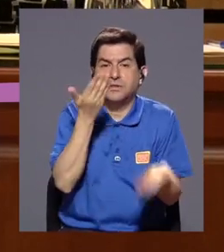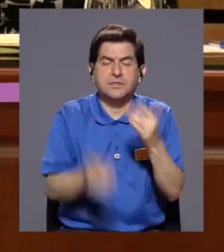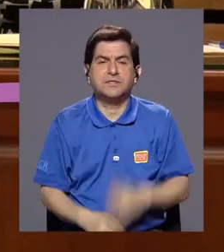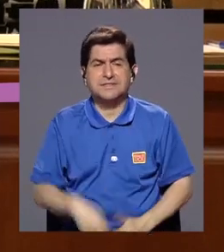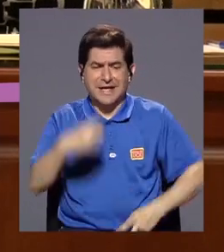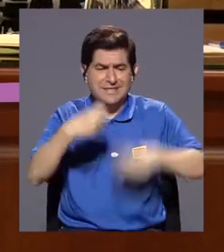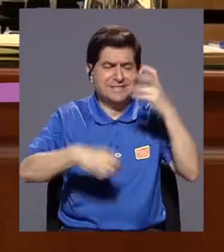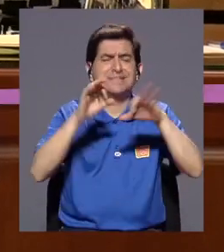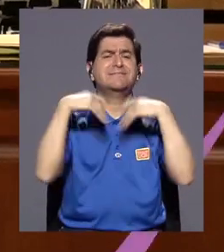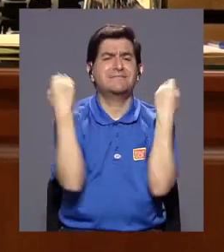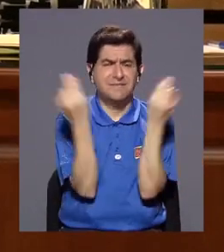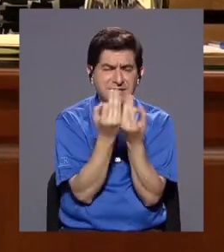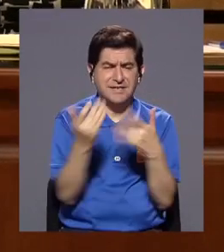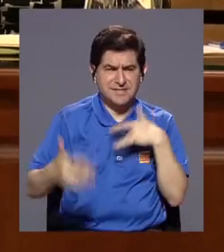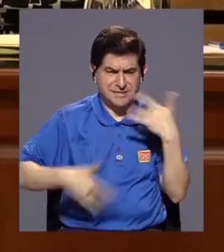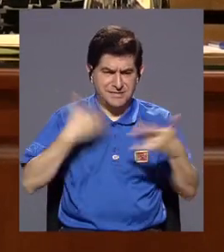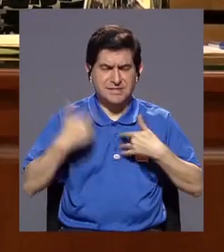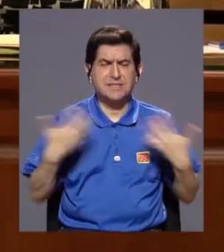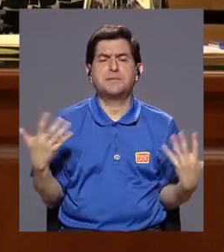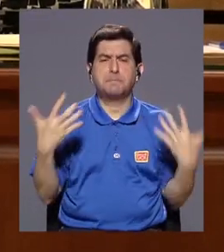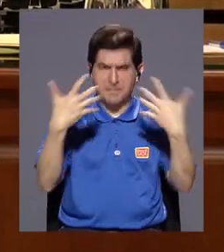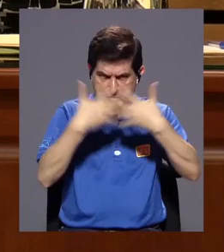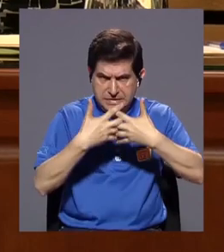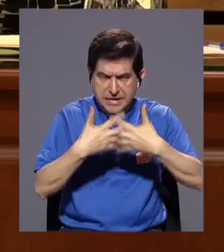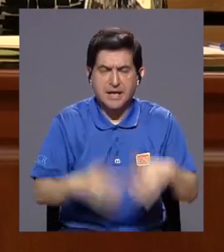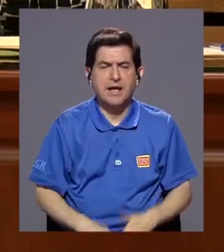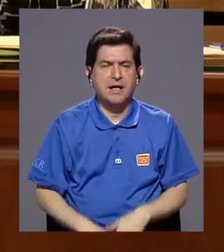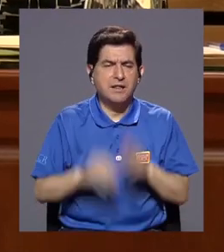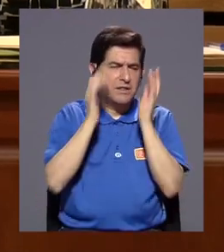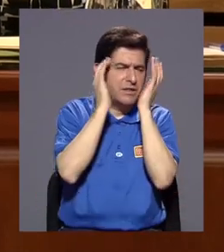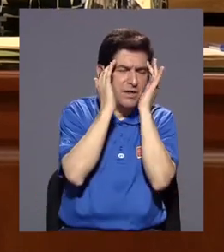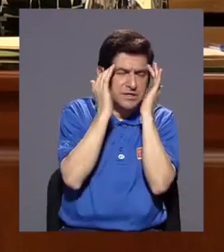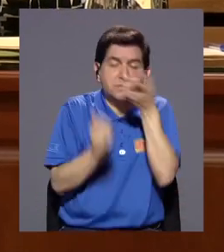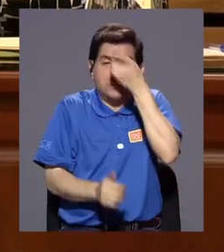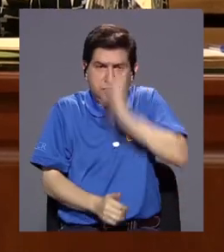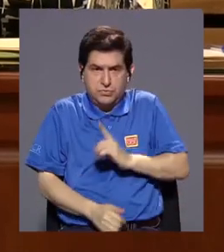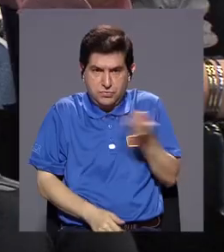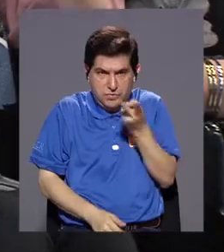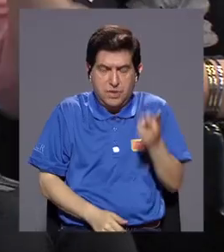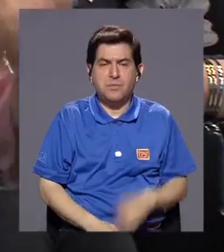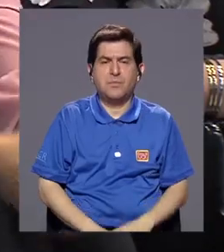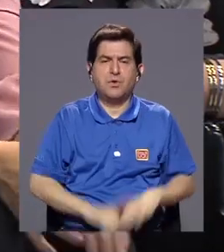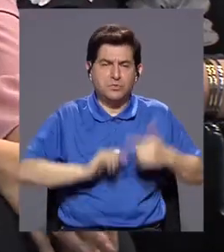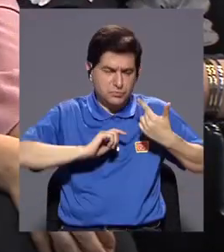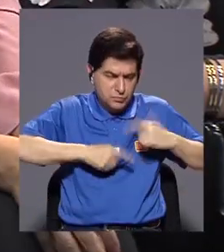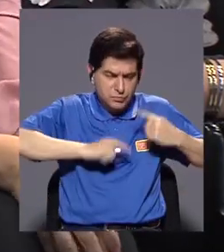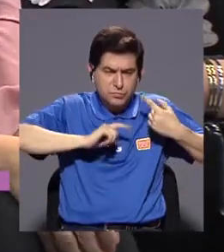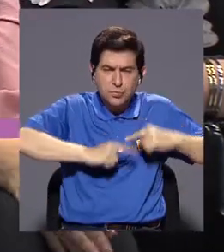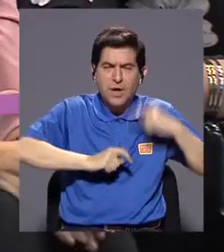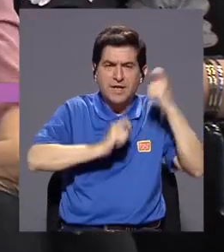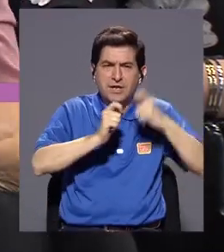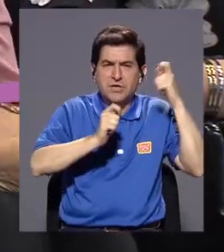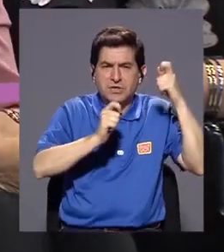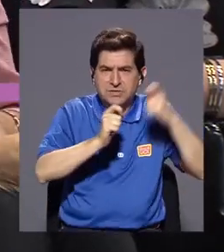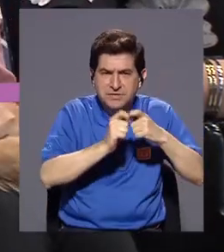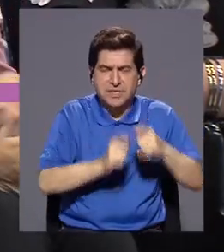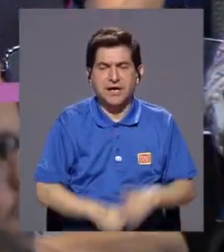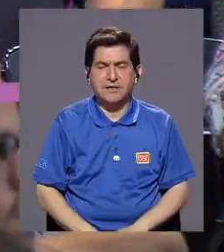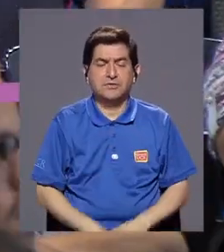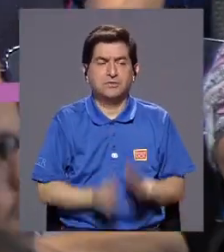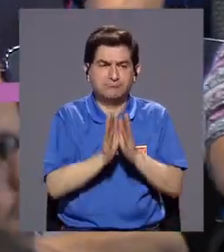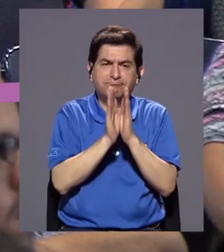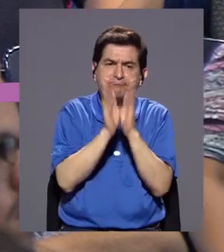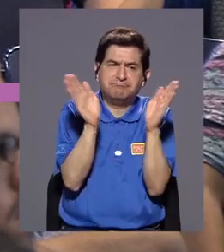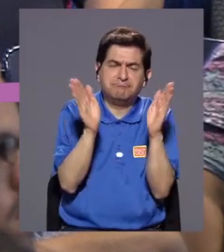familiares, síntomas mixtos, ansioso-depresivos, duelos ya más concretamente a nivel general